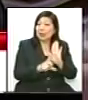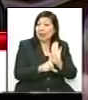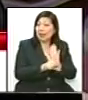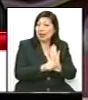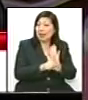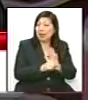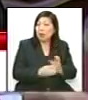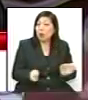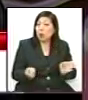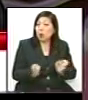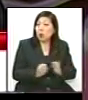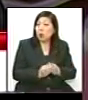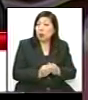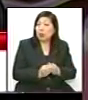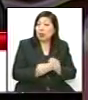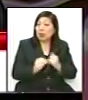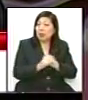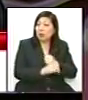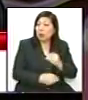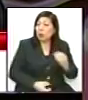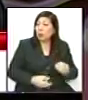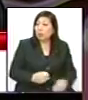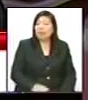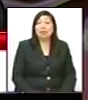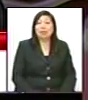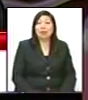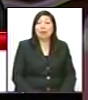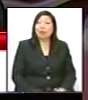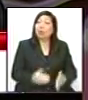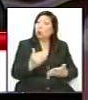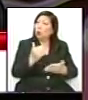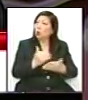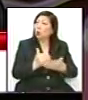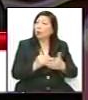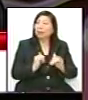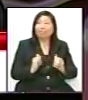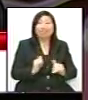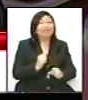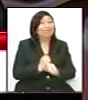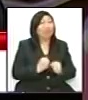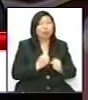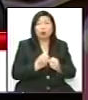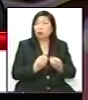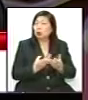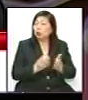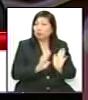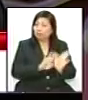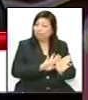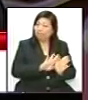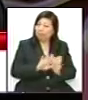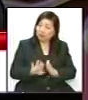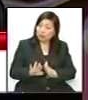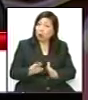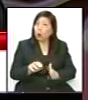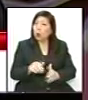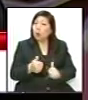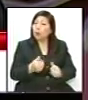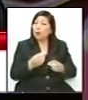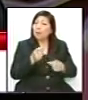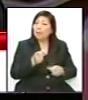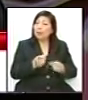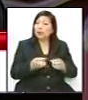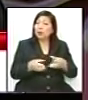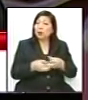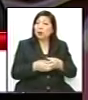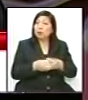Orgánica de la Junta Nacional de Justicia, manteniendo una agenda permanente de trabajo en conjunto con los demás miembros de